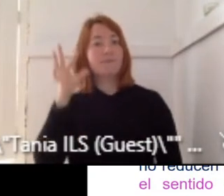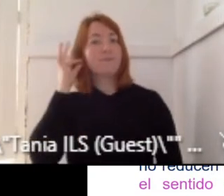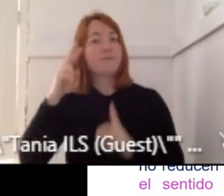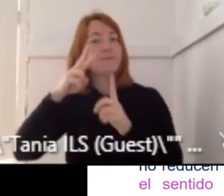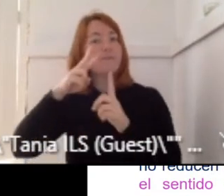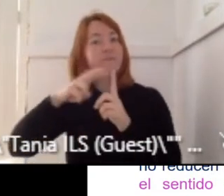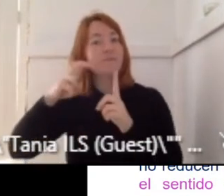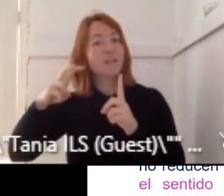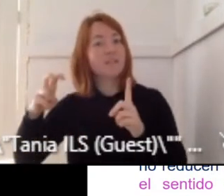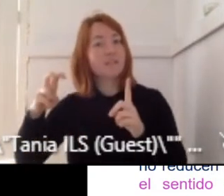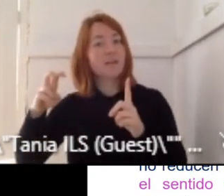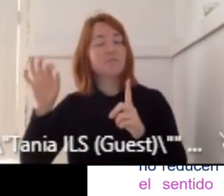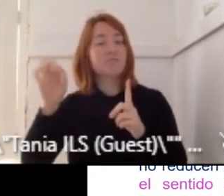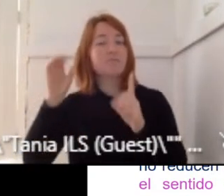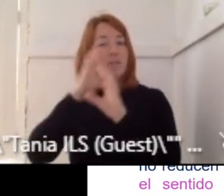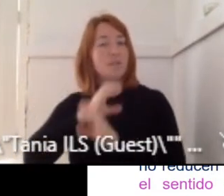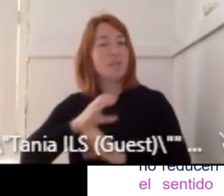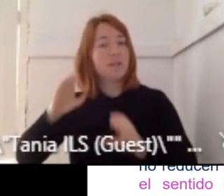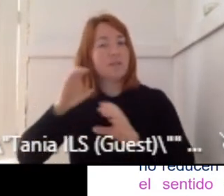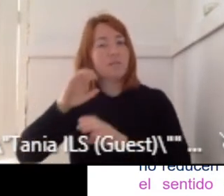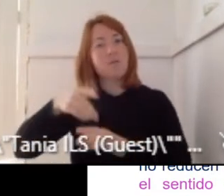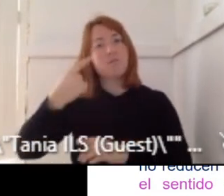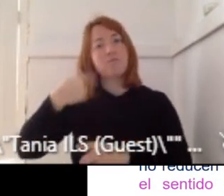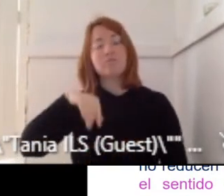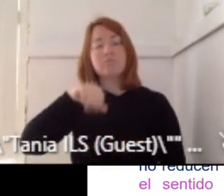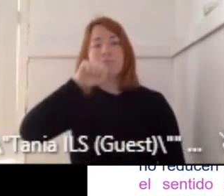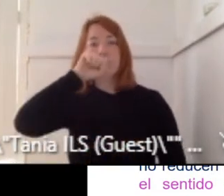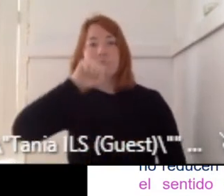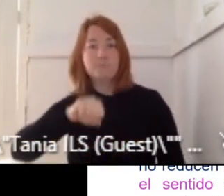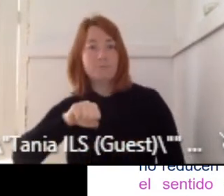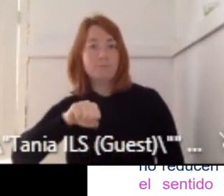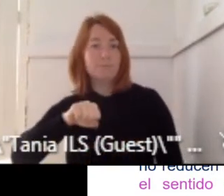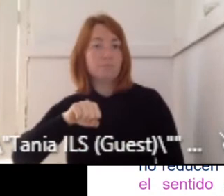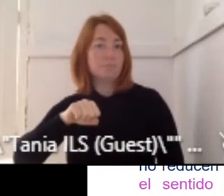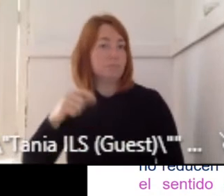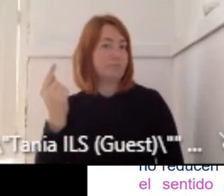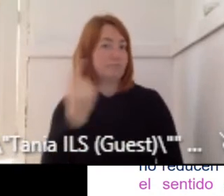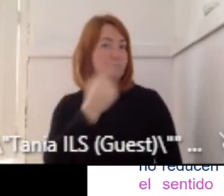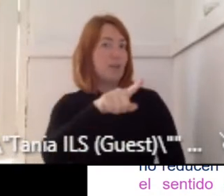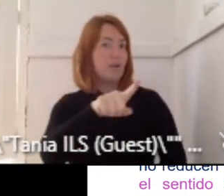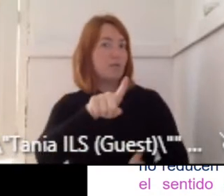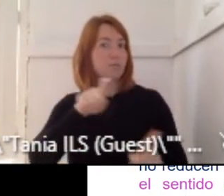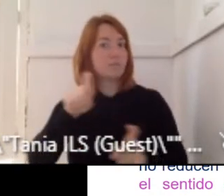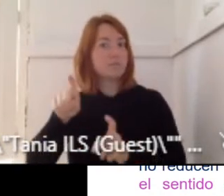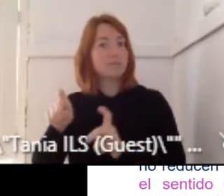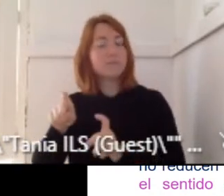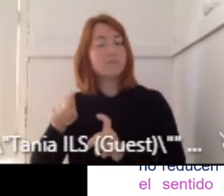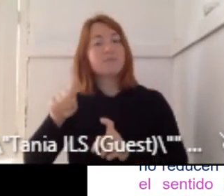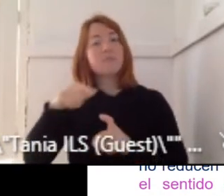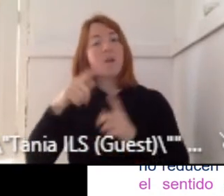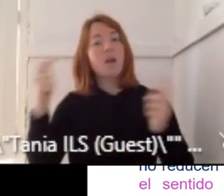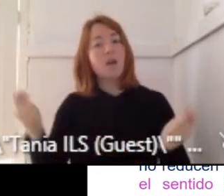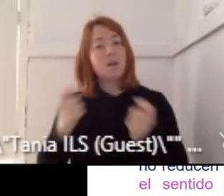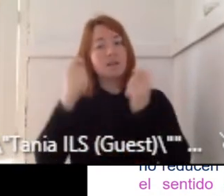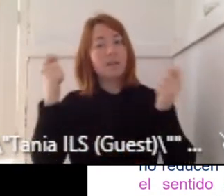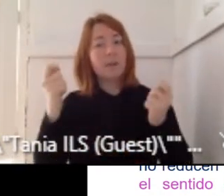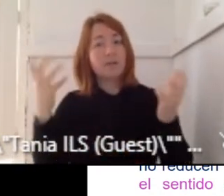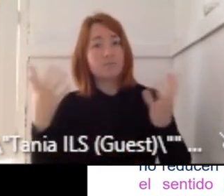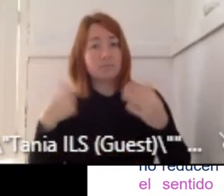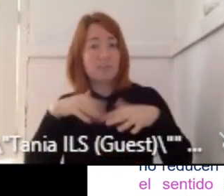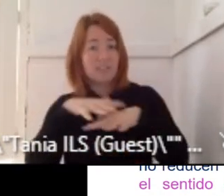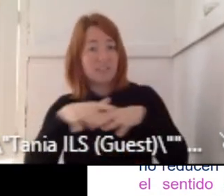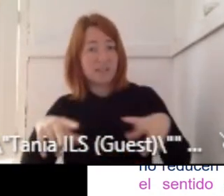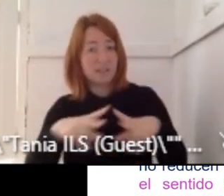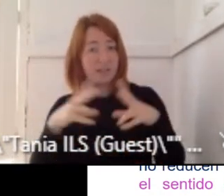una científica que para ellos era la que más les importante les parecía, y hacían campaña a través de las redes sociales sobre